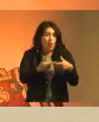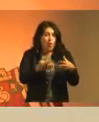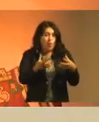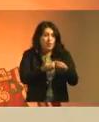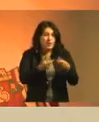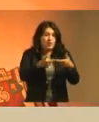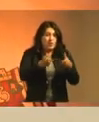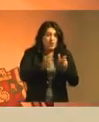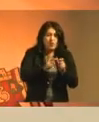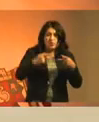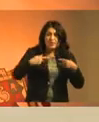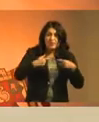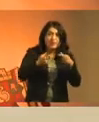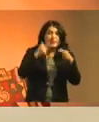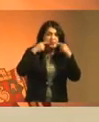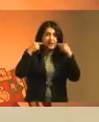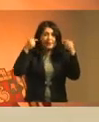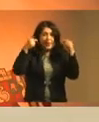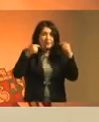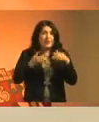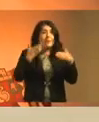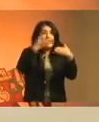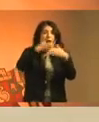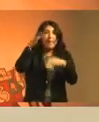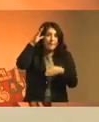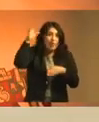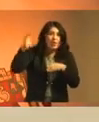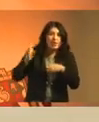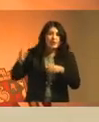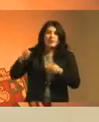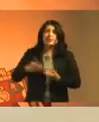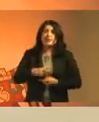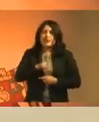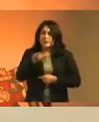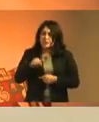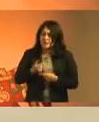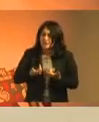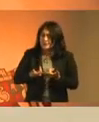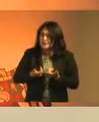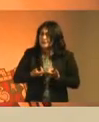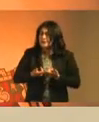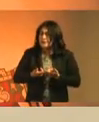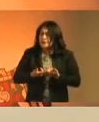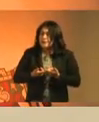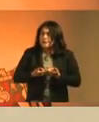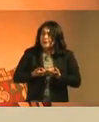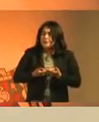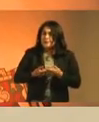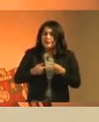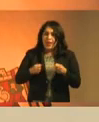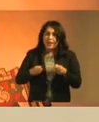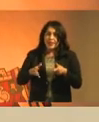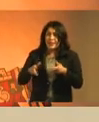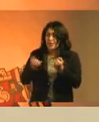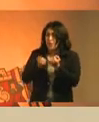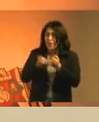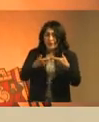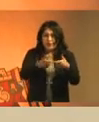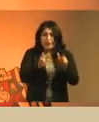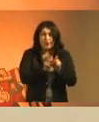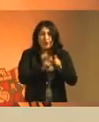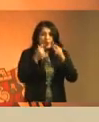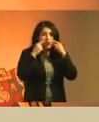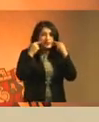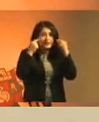libertador del sur y se va a morelos describe al al cuartel general zapatista no sé